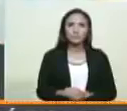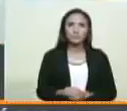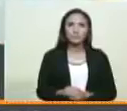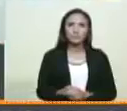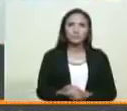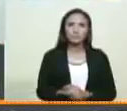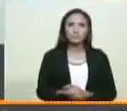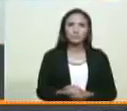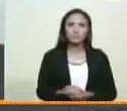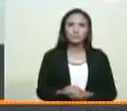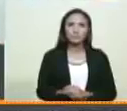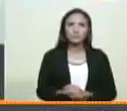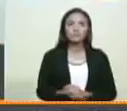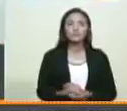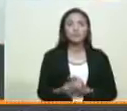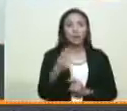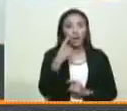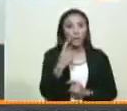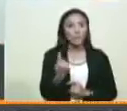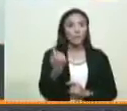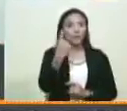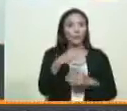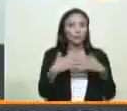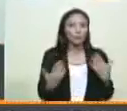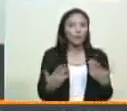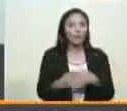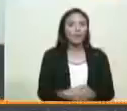Bueno, es lo primero que yo les pido.